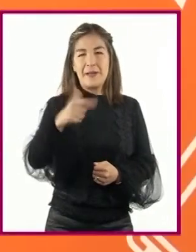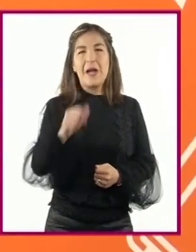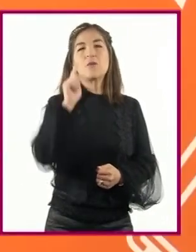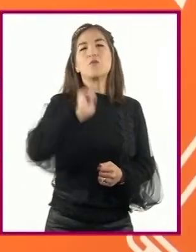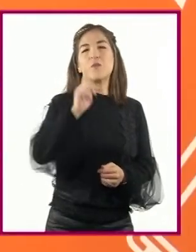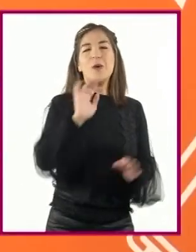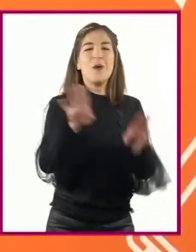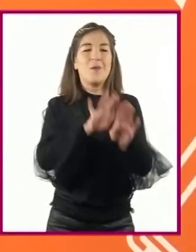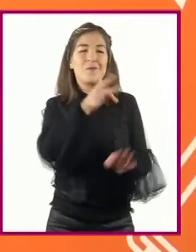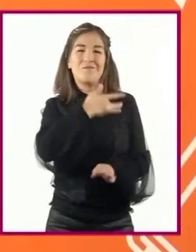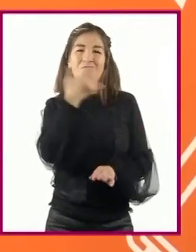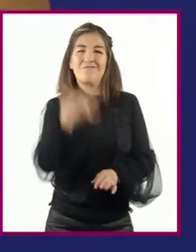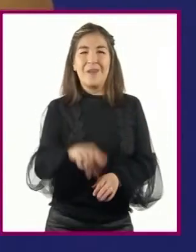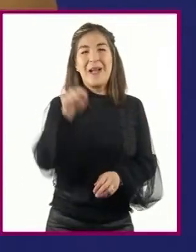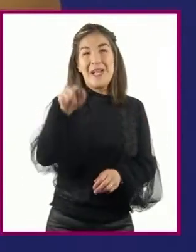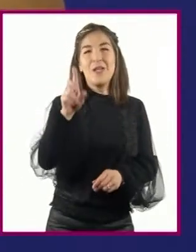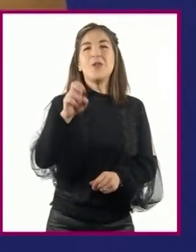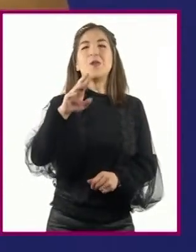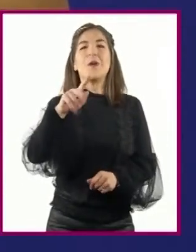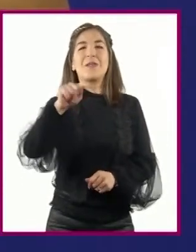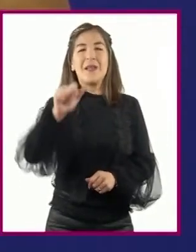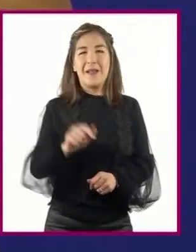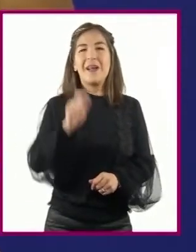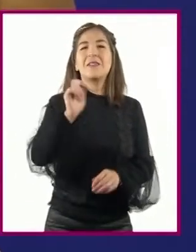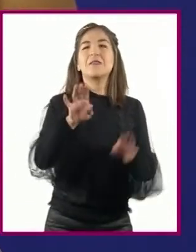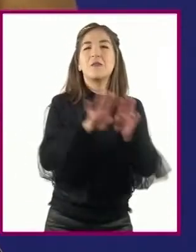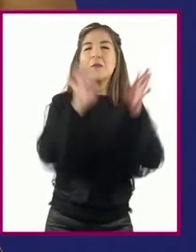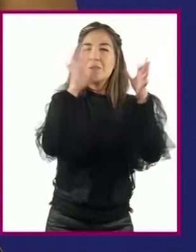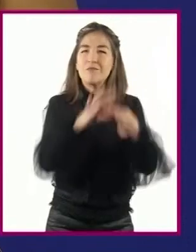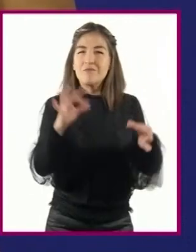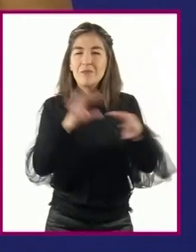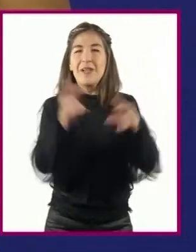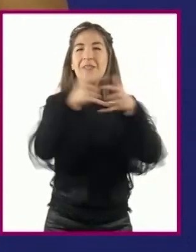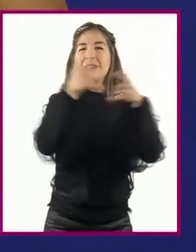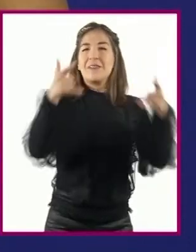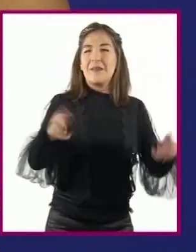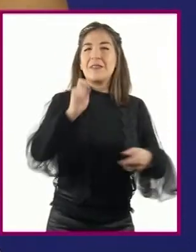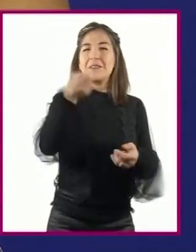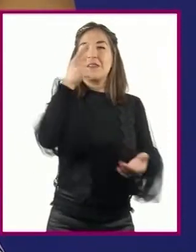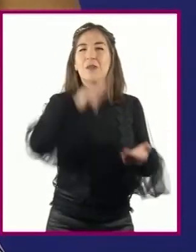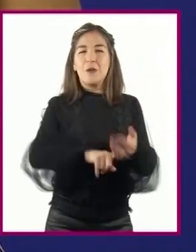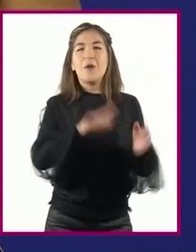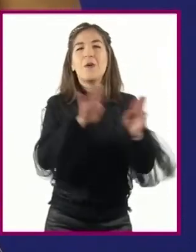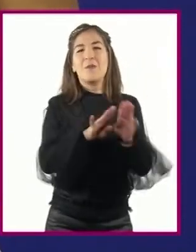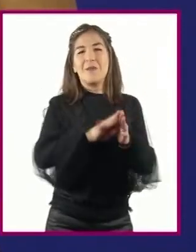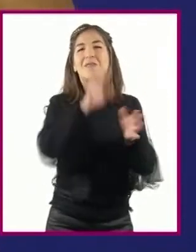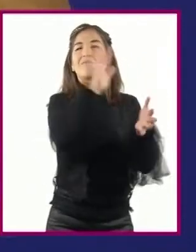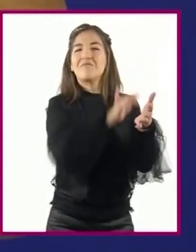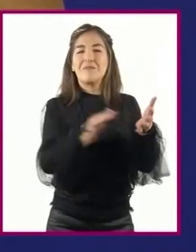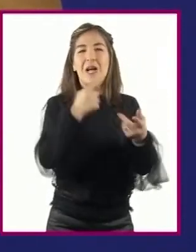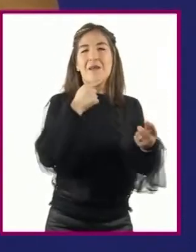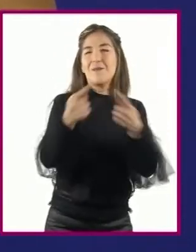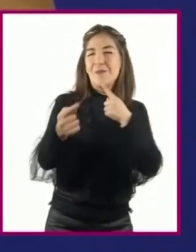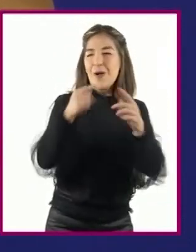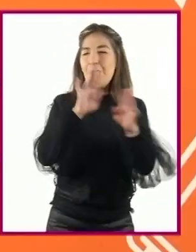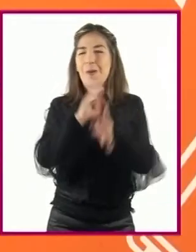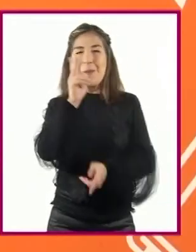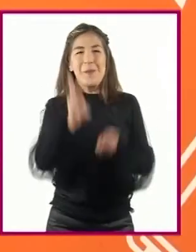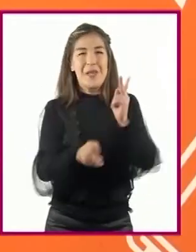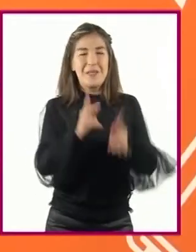protagonista. Es una narración construida a partir de puros diálogos, muy